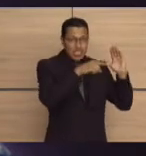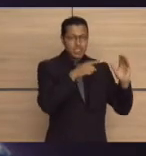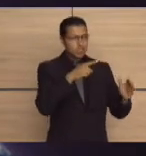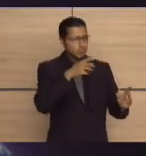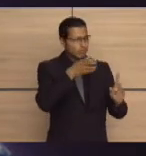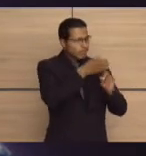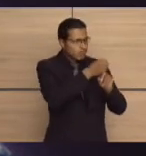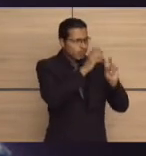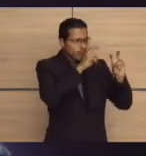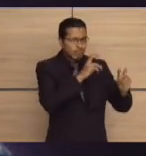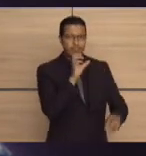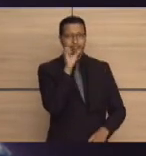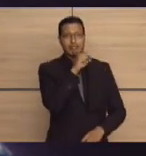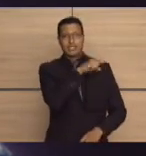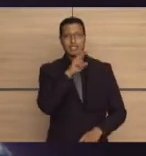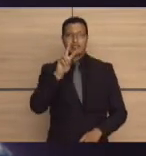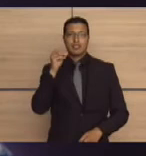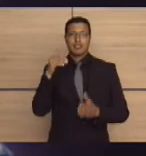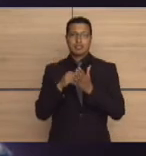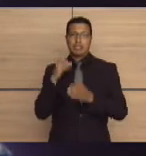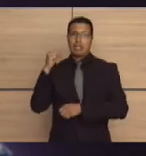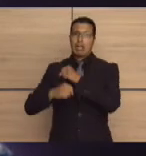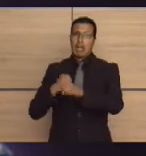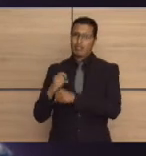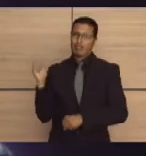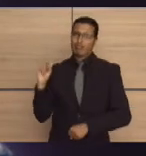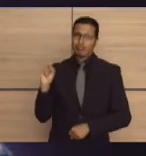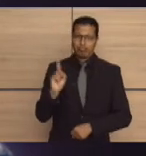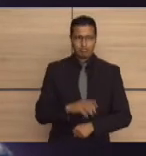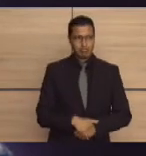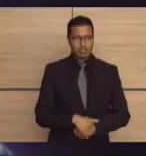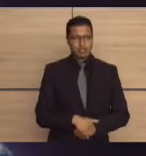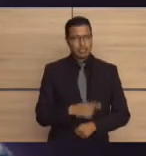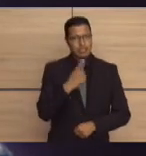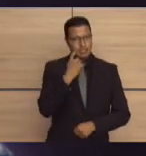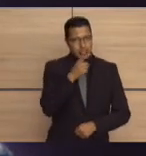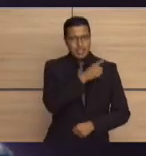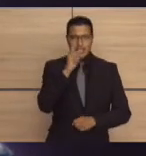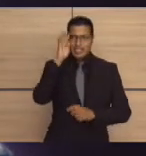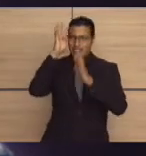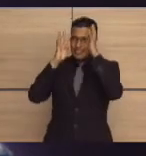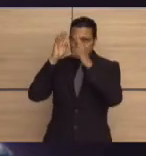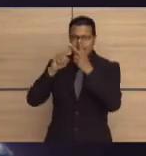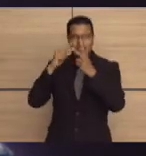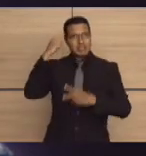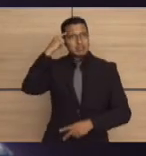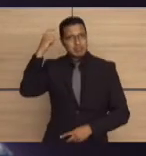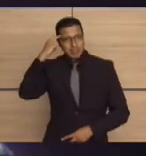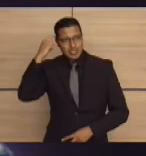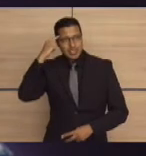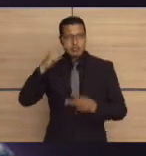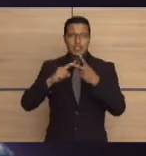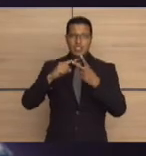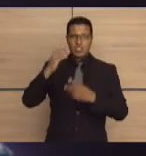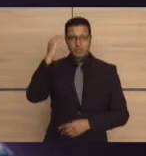años, ¿cómo no vamos a rendirle homenaje a la ilustración, al pensamiento, a la sabiduría,